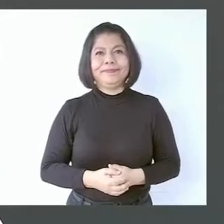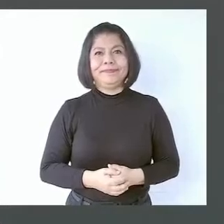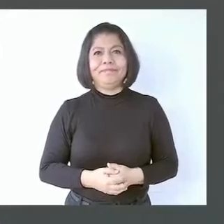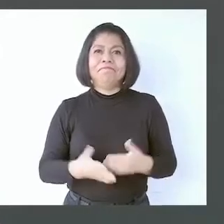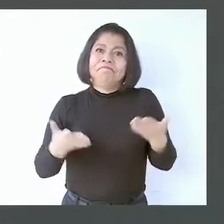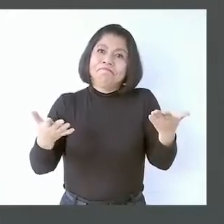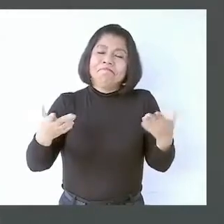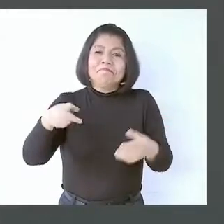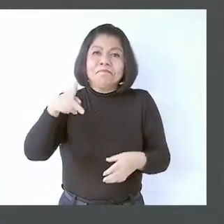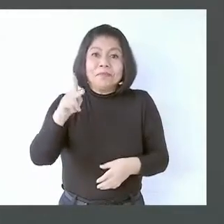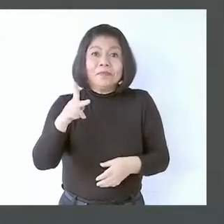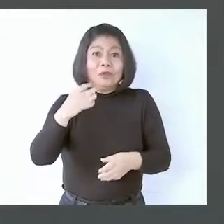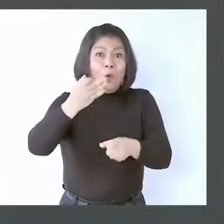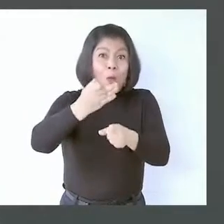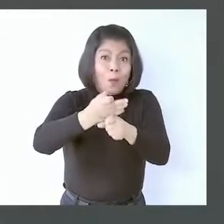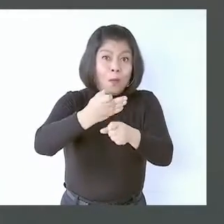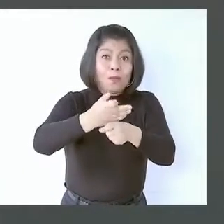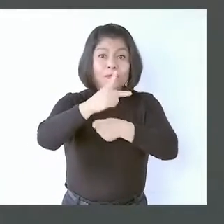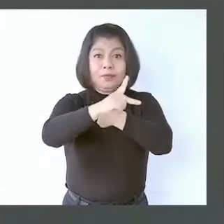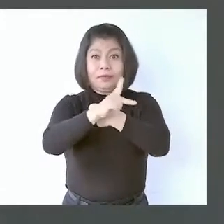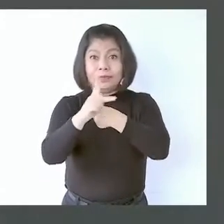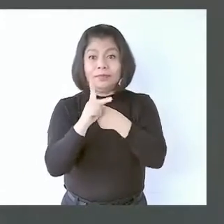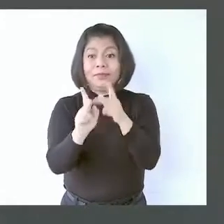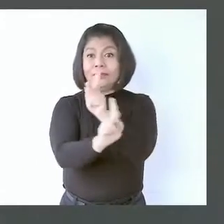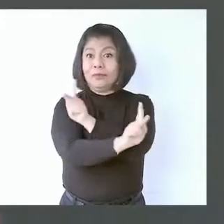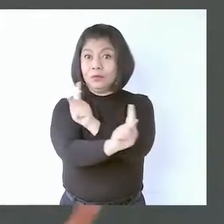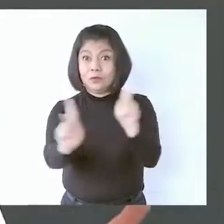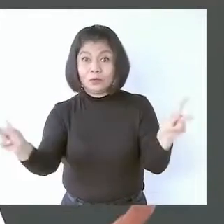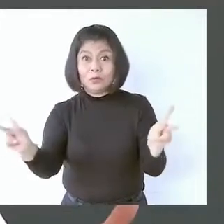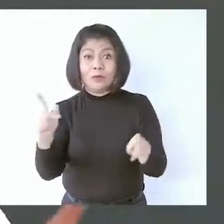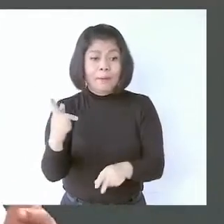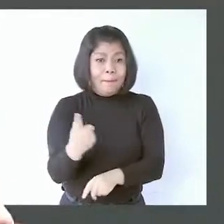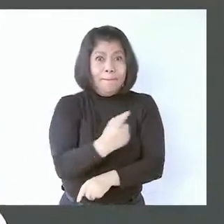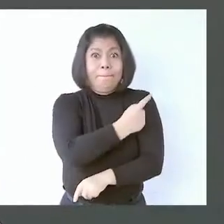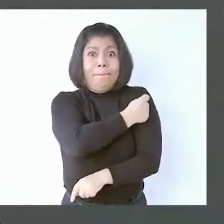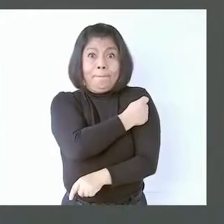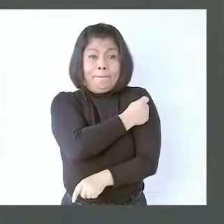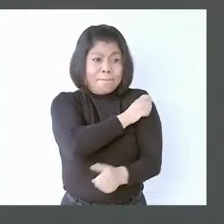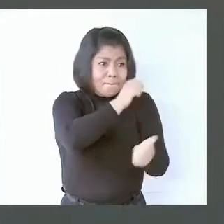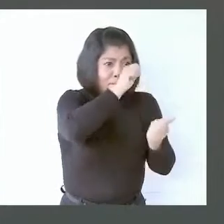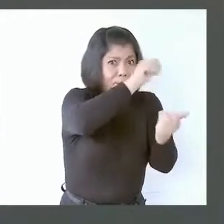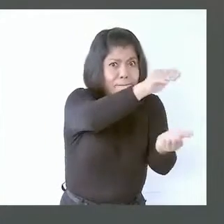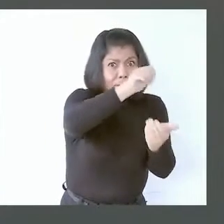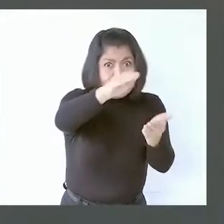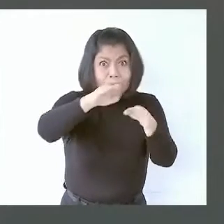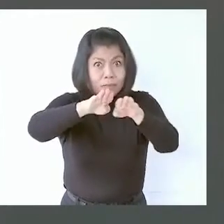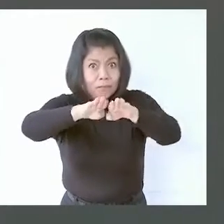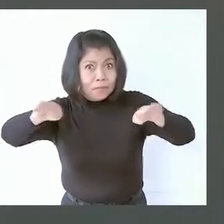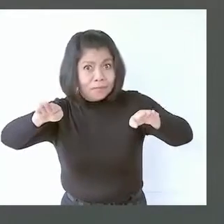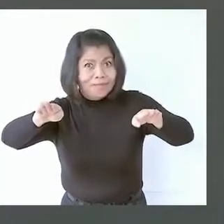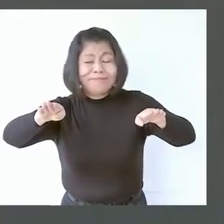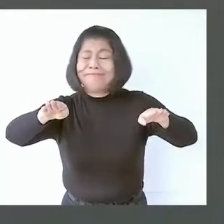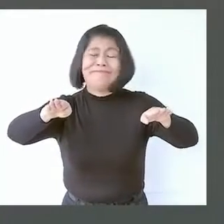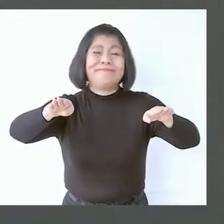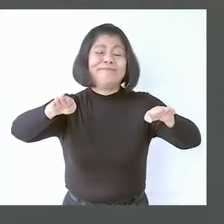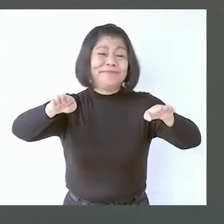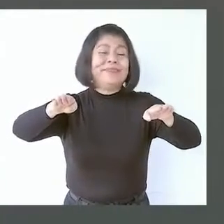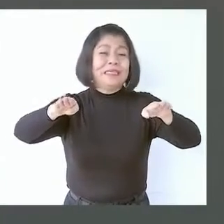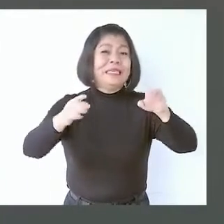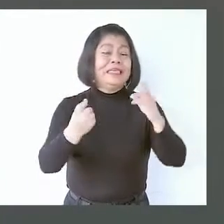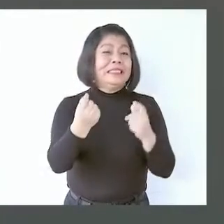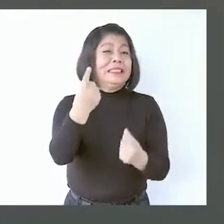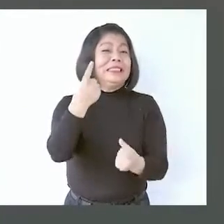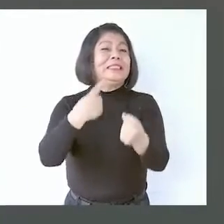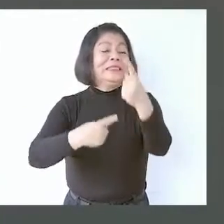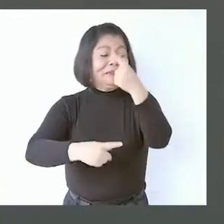ideal, porque hay acaparamiento de vacunas.